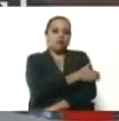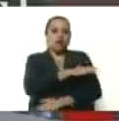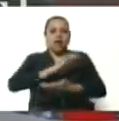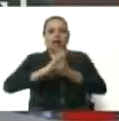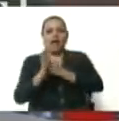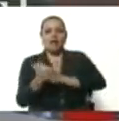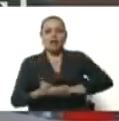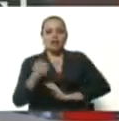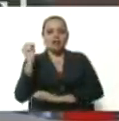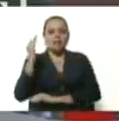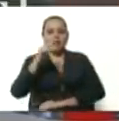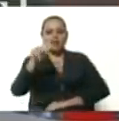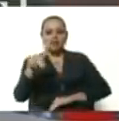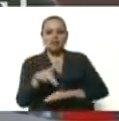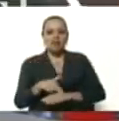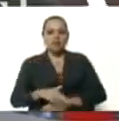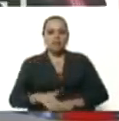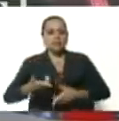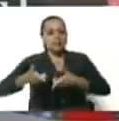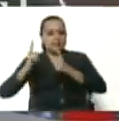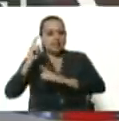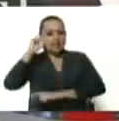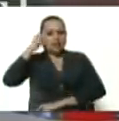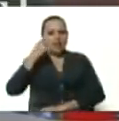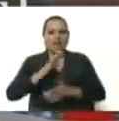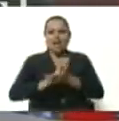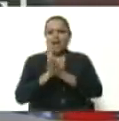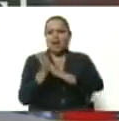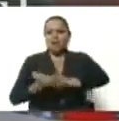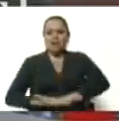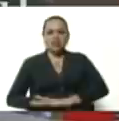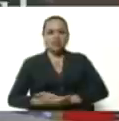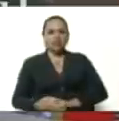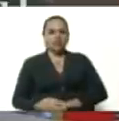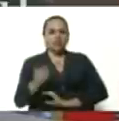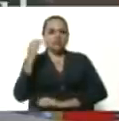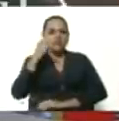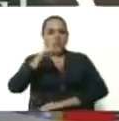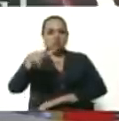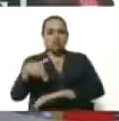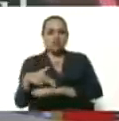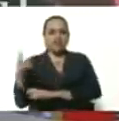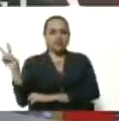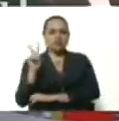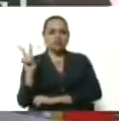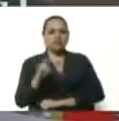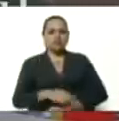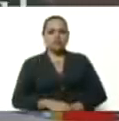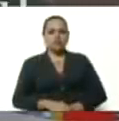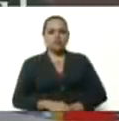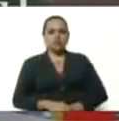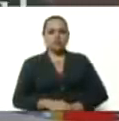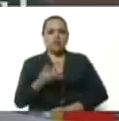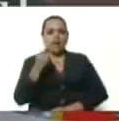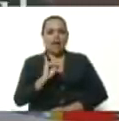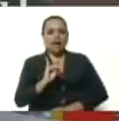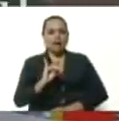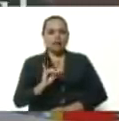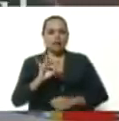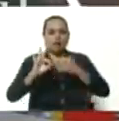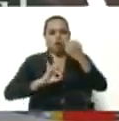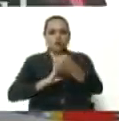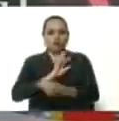Nacional. Me lo permiten recordarlo, destruyeron el poder legislativo del país. Ahí están los tres jefes